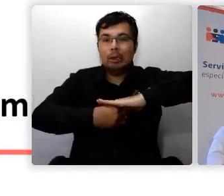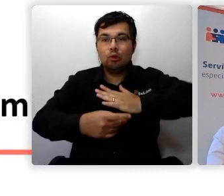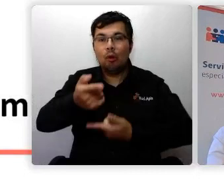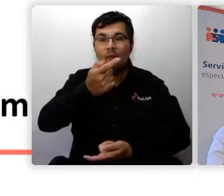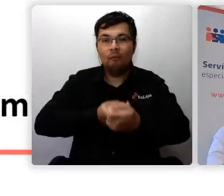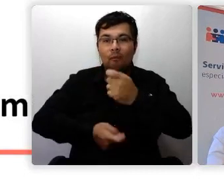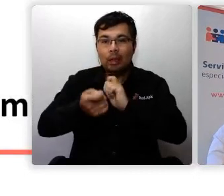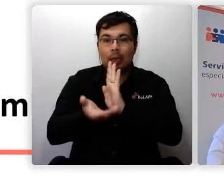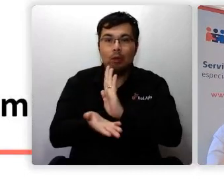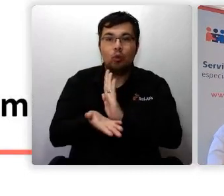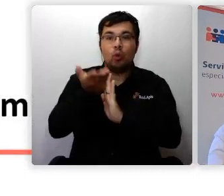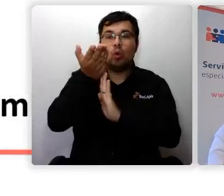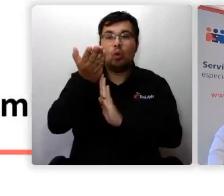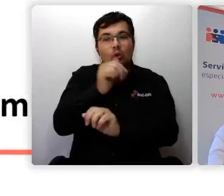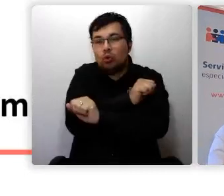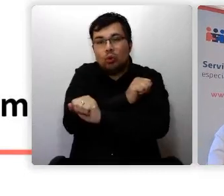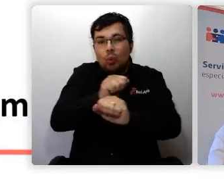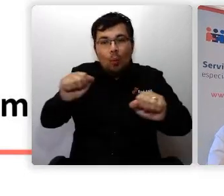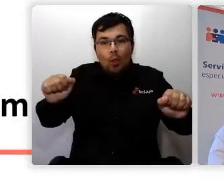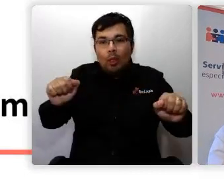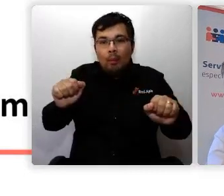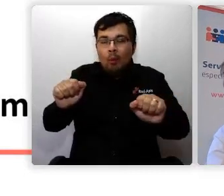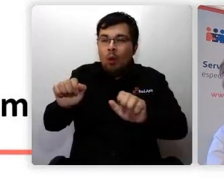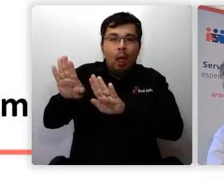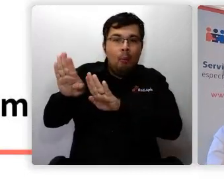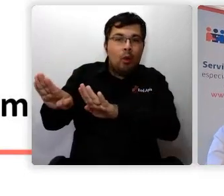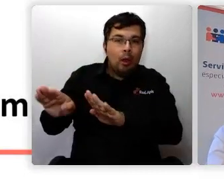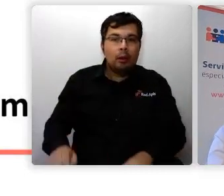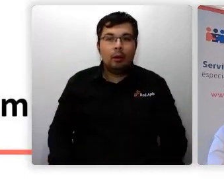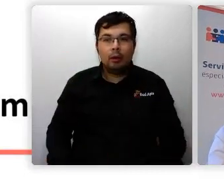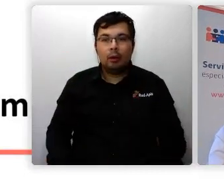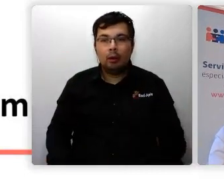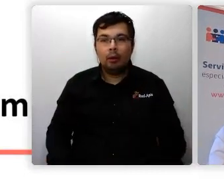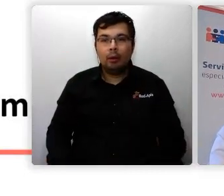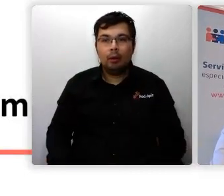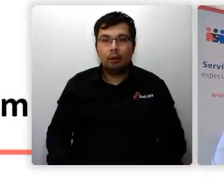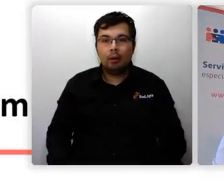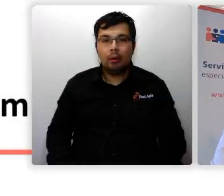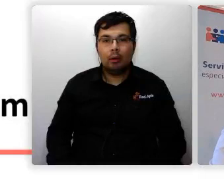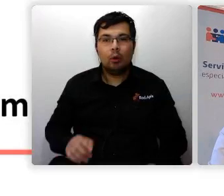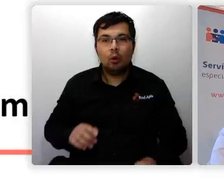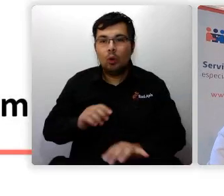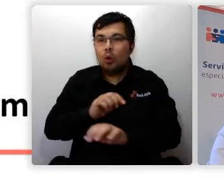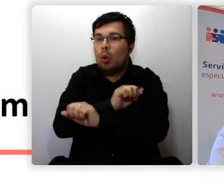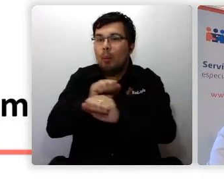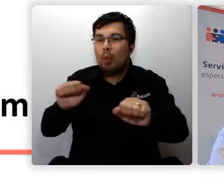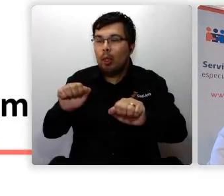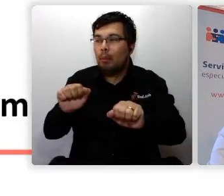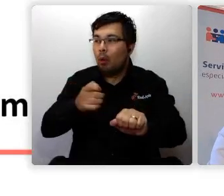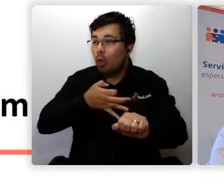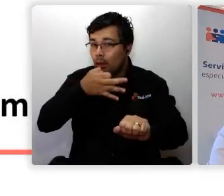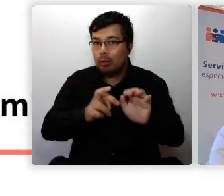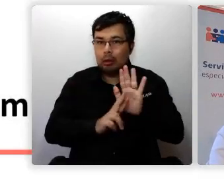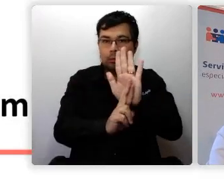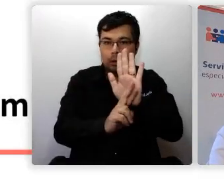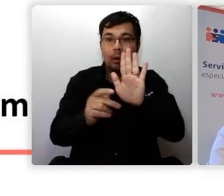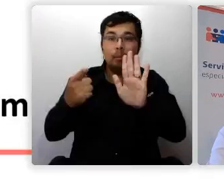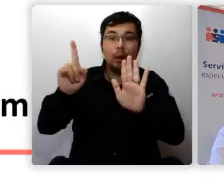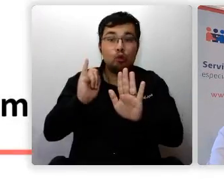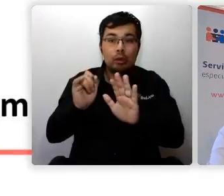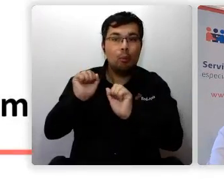no podemos actuar en nombre de él, pero sí podemos apoyarlo para que él presente el recurso que